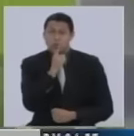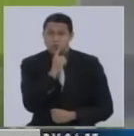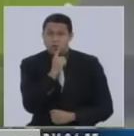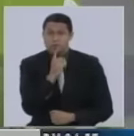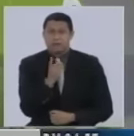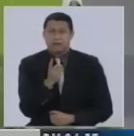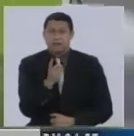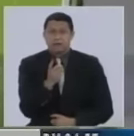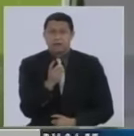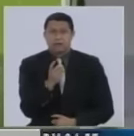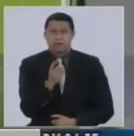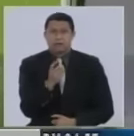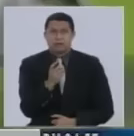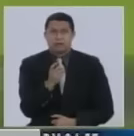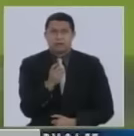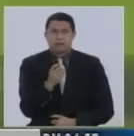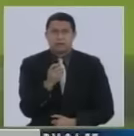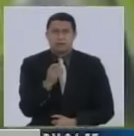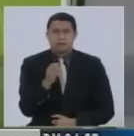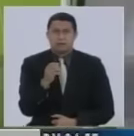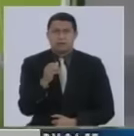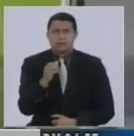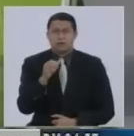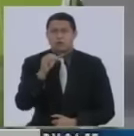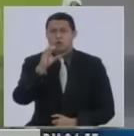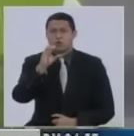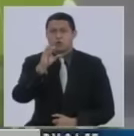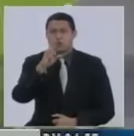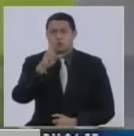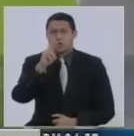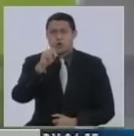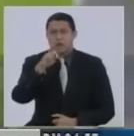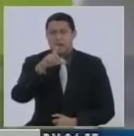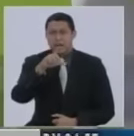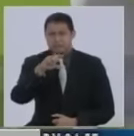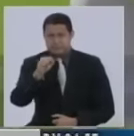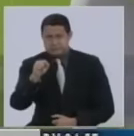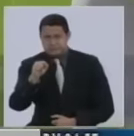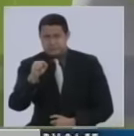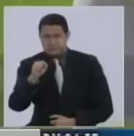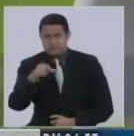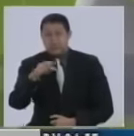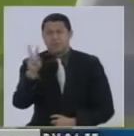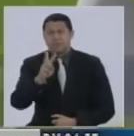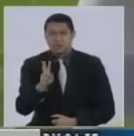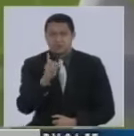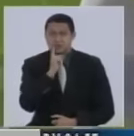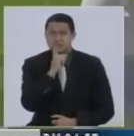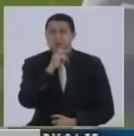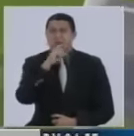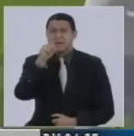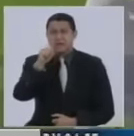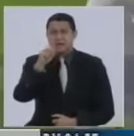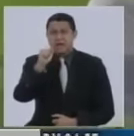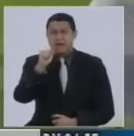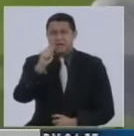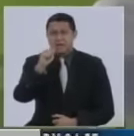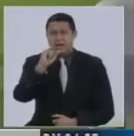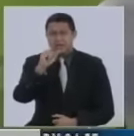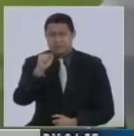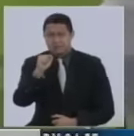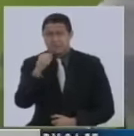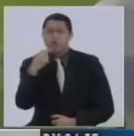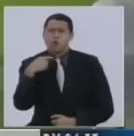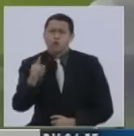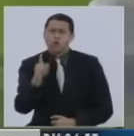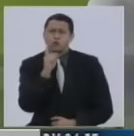que eh se llaman anticuerpos monoclonales tenemos otro producto que se en Venezuela se llama natalis suap y otro producto que